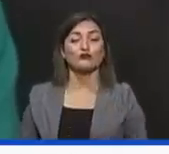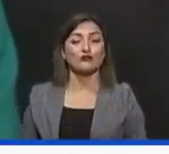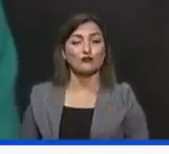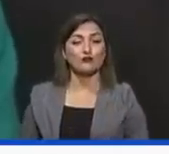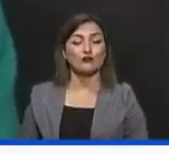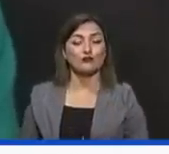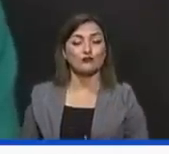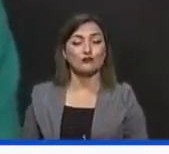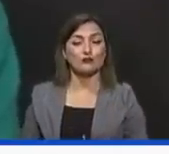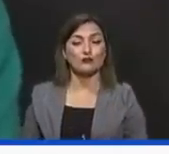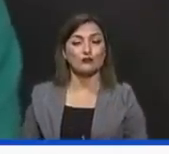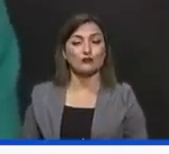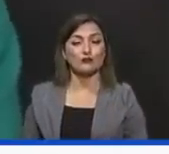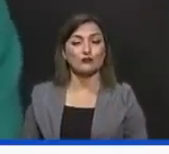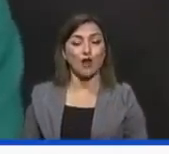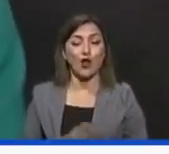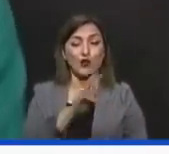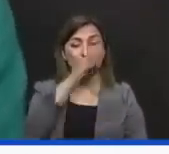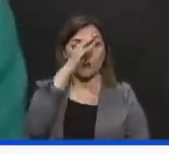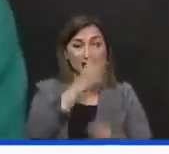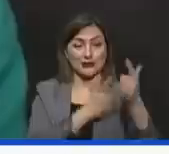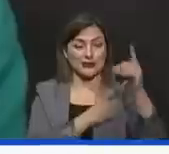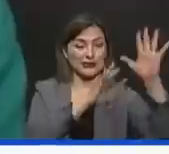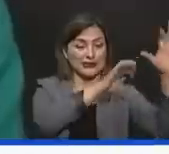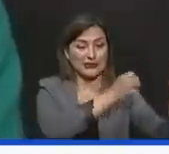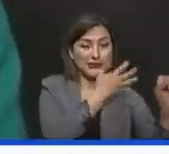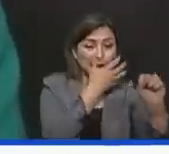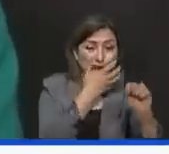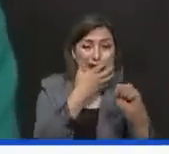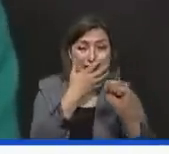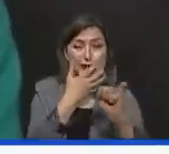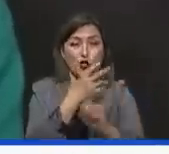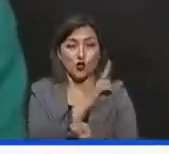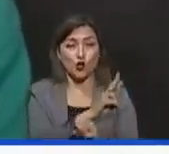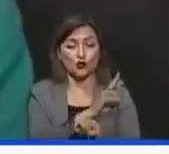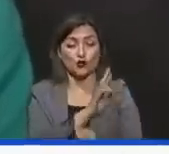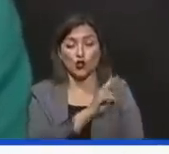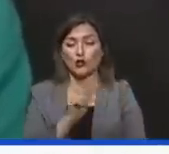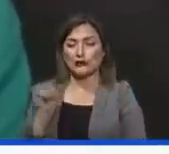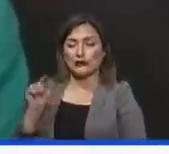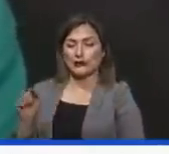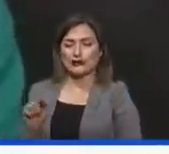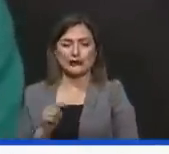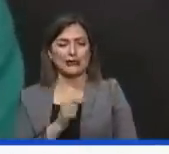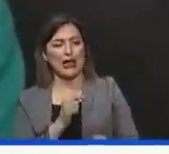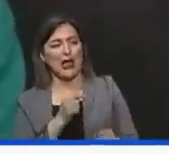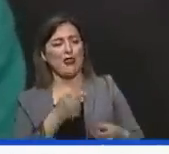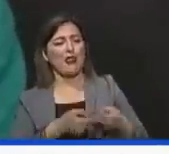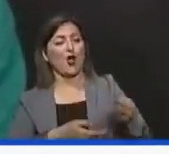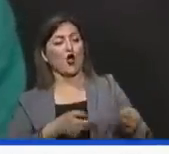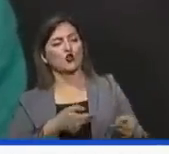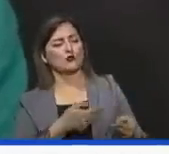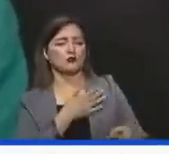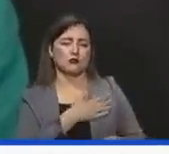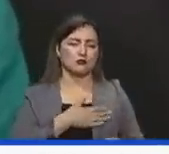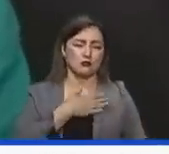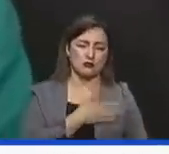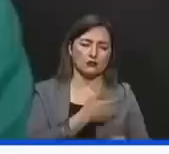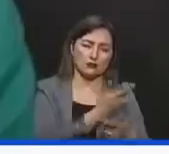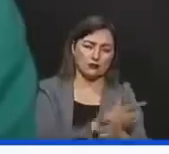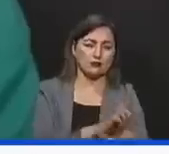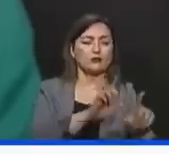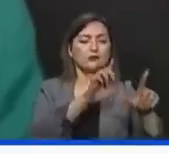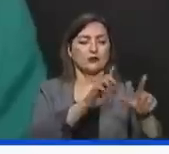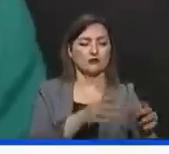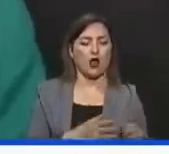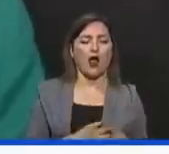acaban de ser entregados los dos militares que fueron secuestrados en la comuna de pica del día de ayer a las